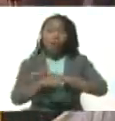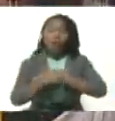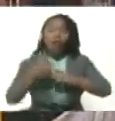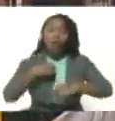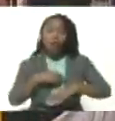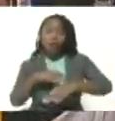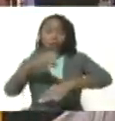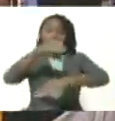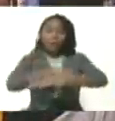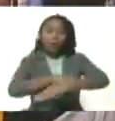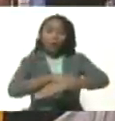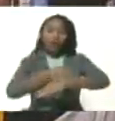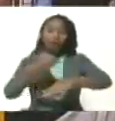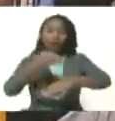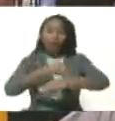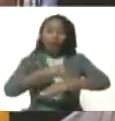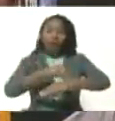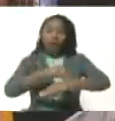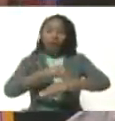login.